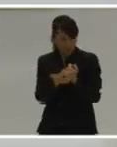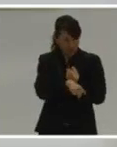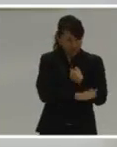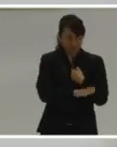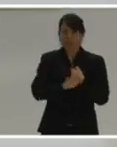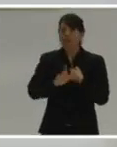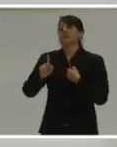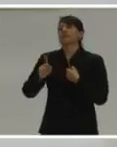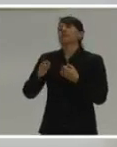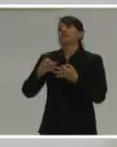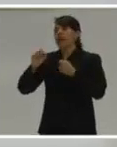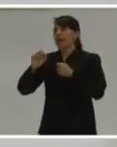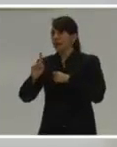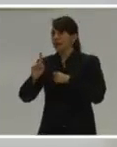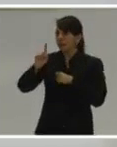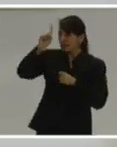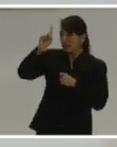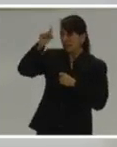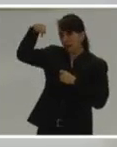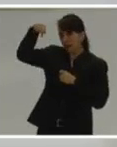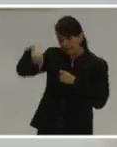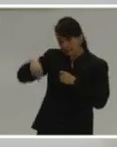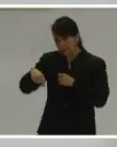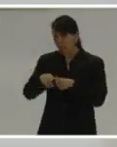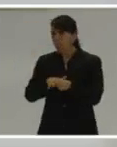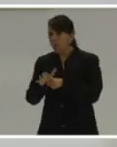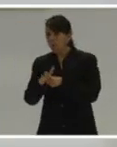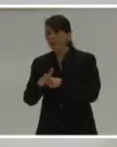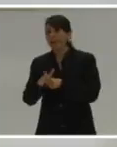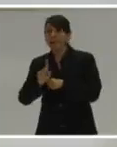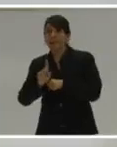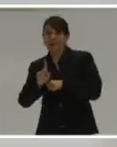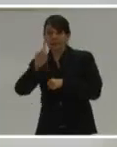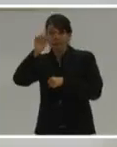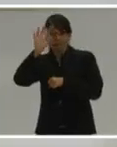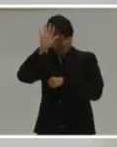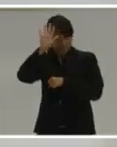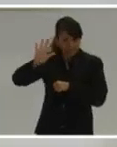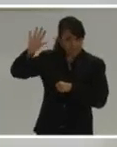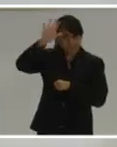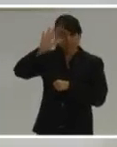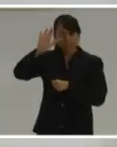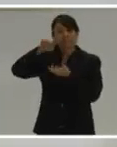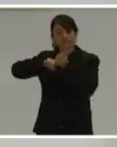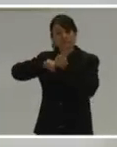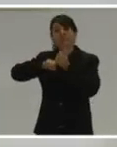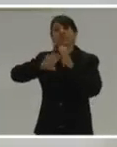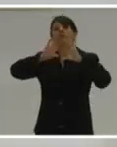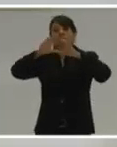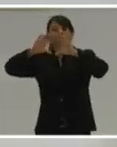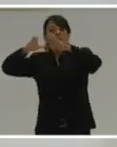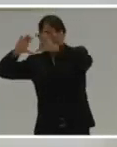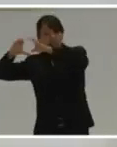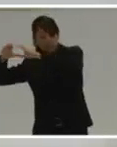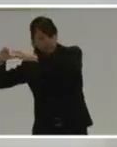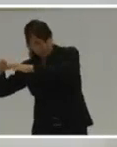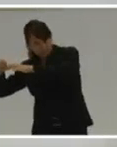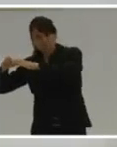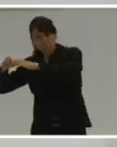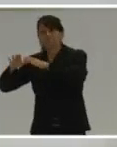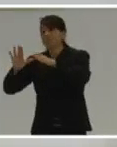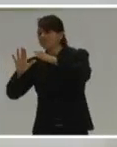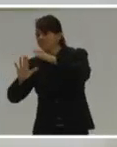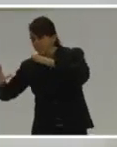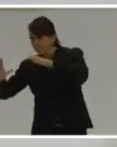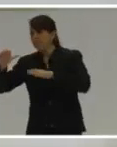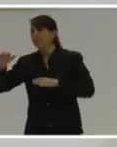de abajo. Los territorios de arriba también están las comunidades, los ayllus y en la Amazonía las